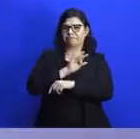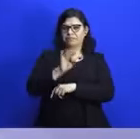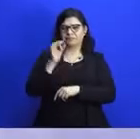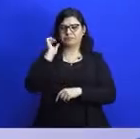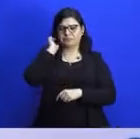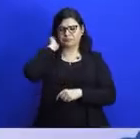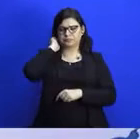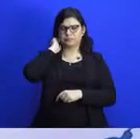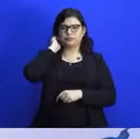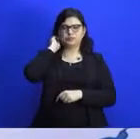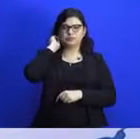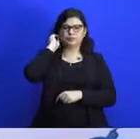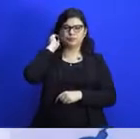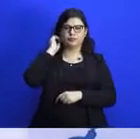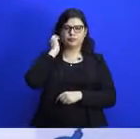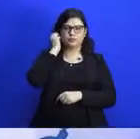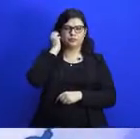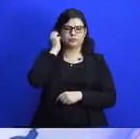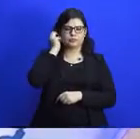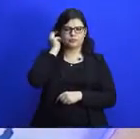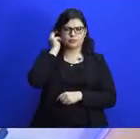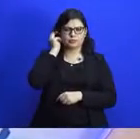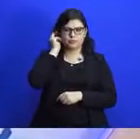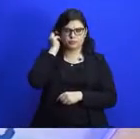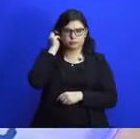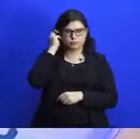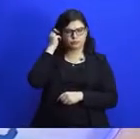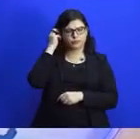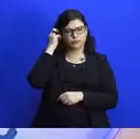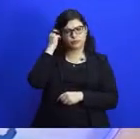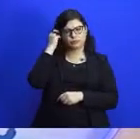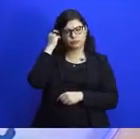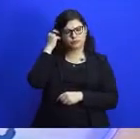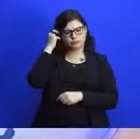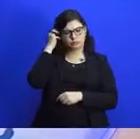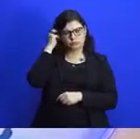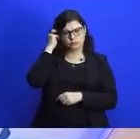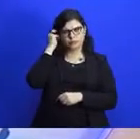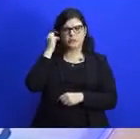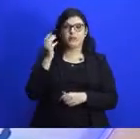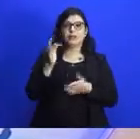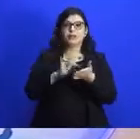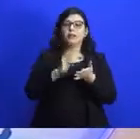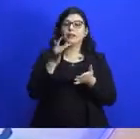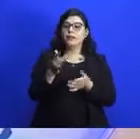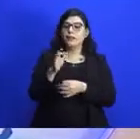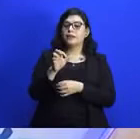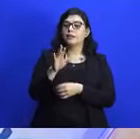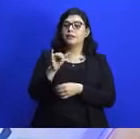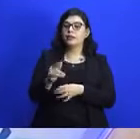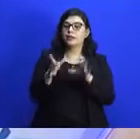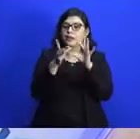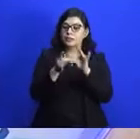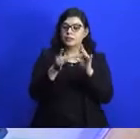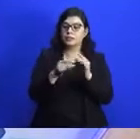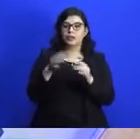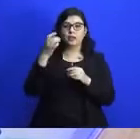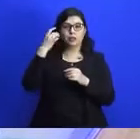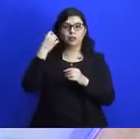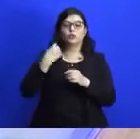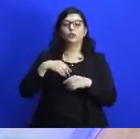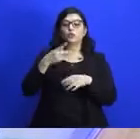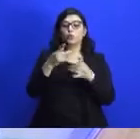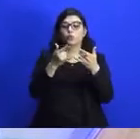¡Wow! Muchísimas gracias, Erika, por compartir tu experiencia. Sin duda, ejemplos como el tuyo nos retan y nos motivan a